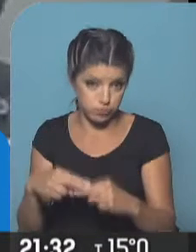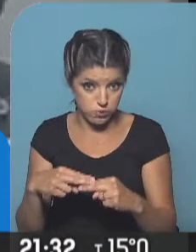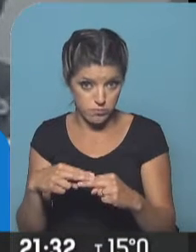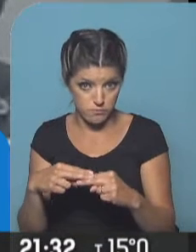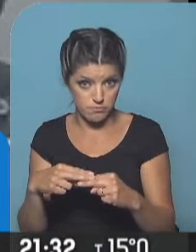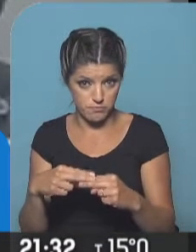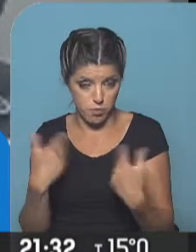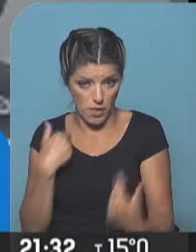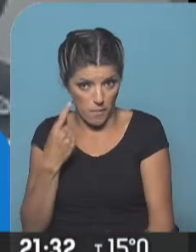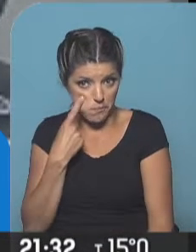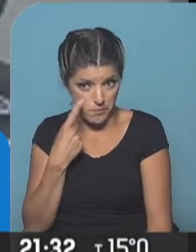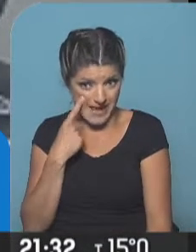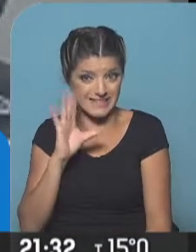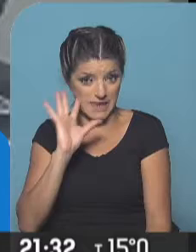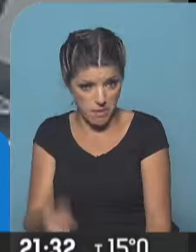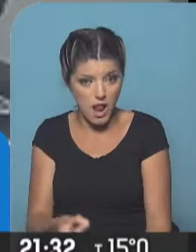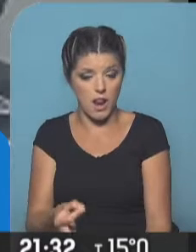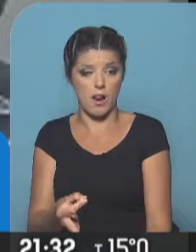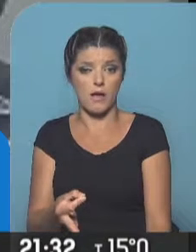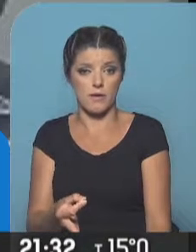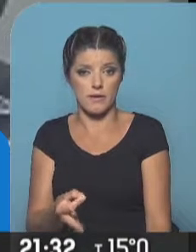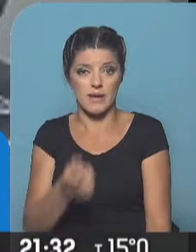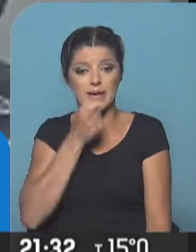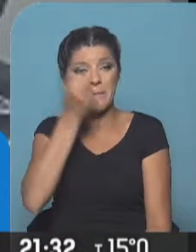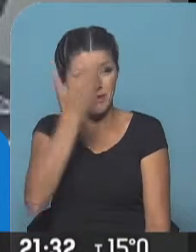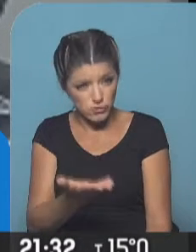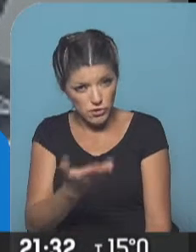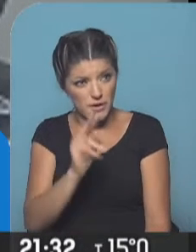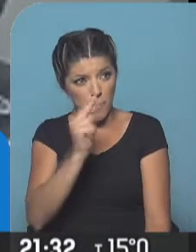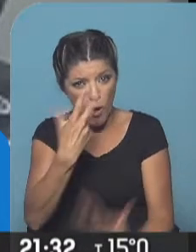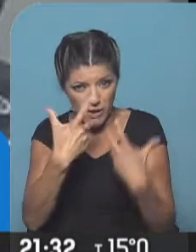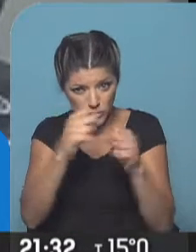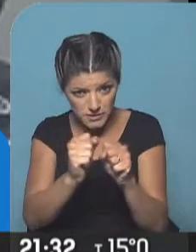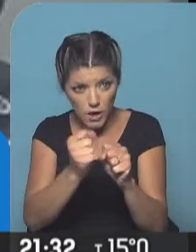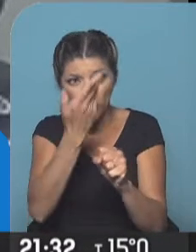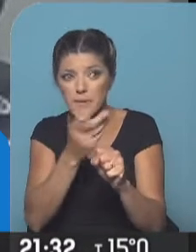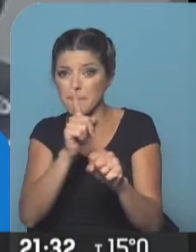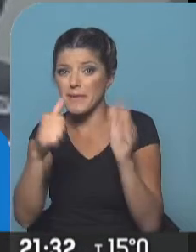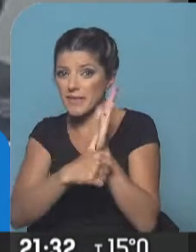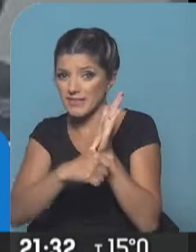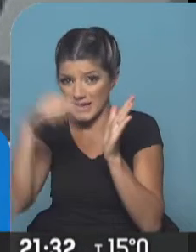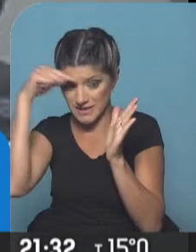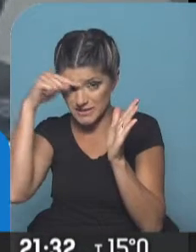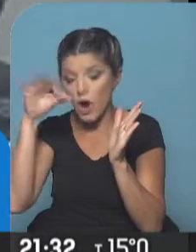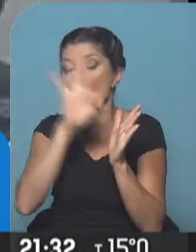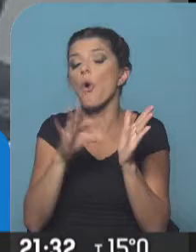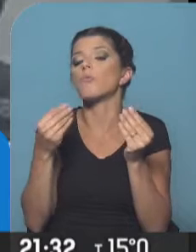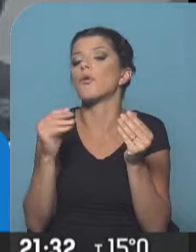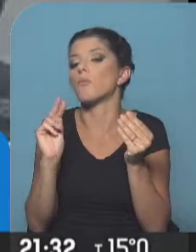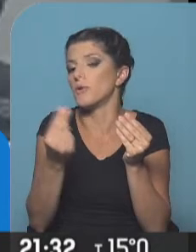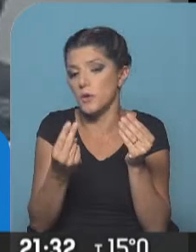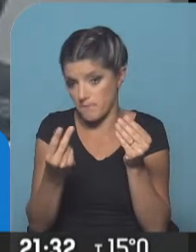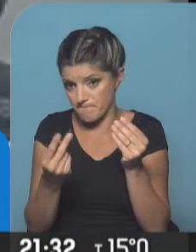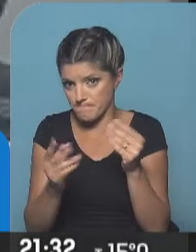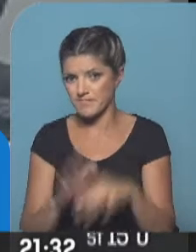permitan determinar finalmente si el cuerpo encontrado es de Santiago y qué pasó. Es raro,